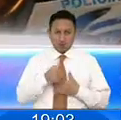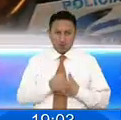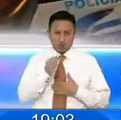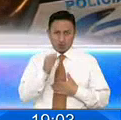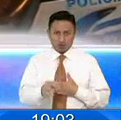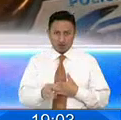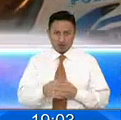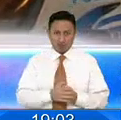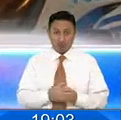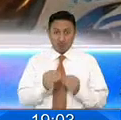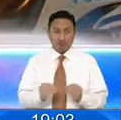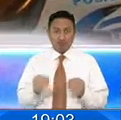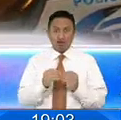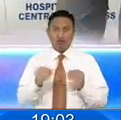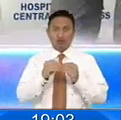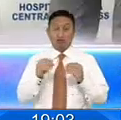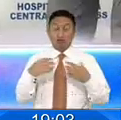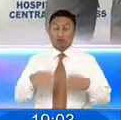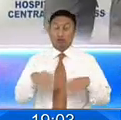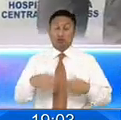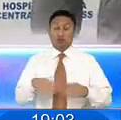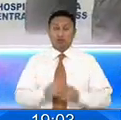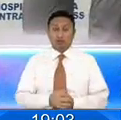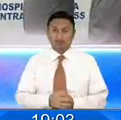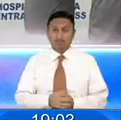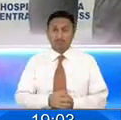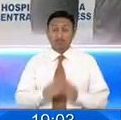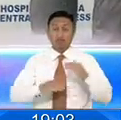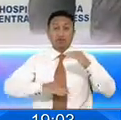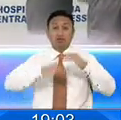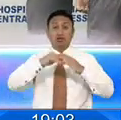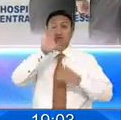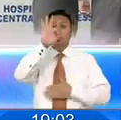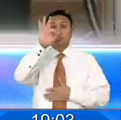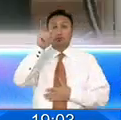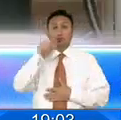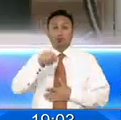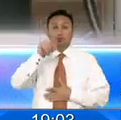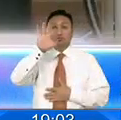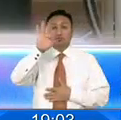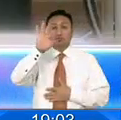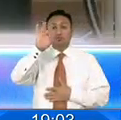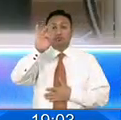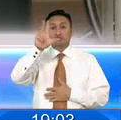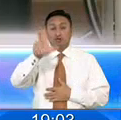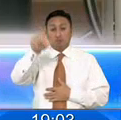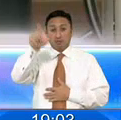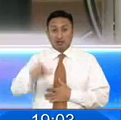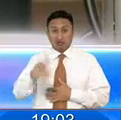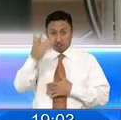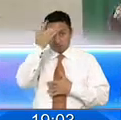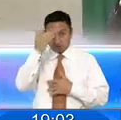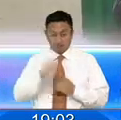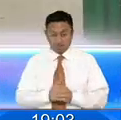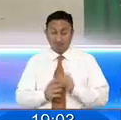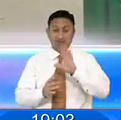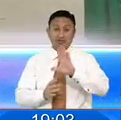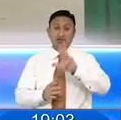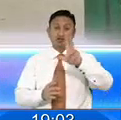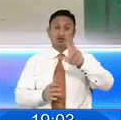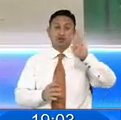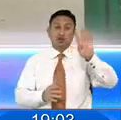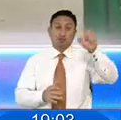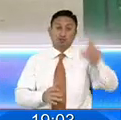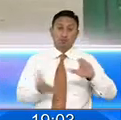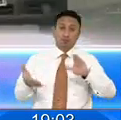manera exponencial, llegando a 9.893 contagiados y 534 fallecidos. Situación crítica porque